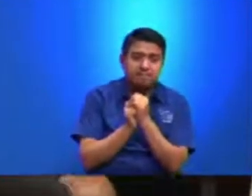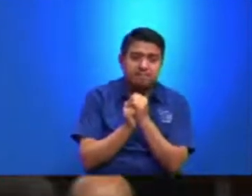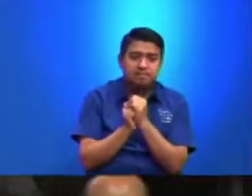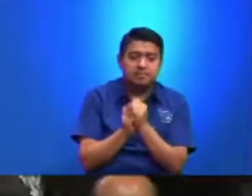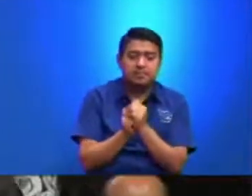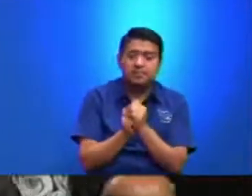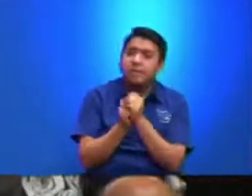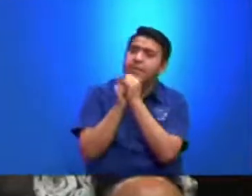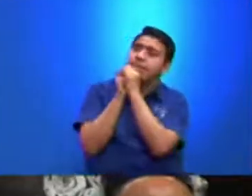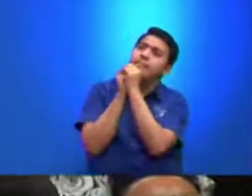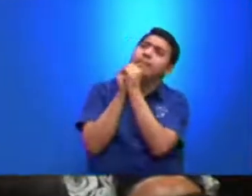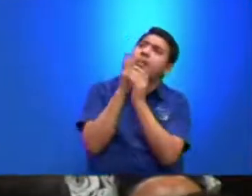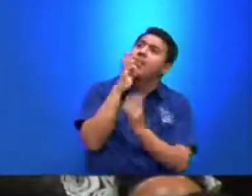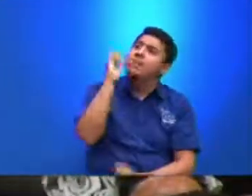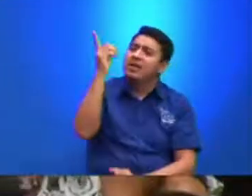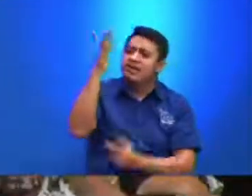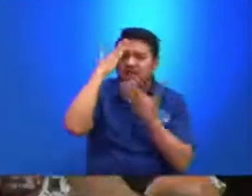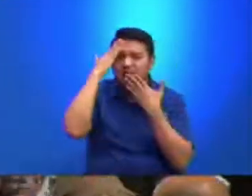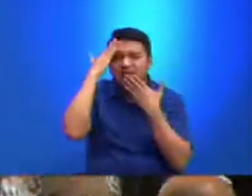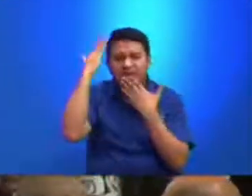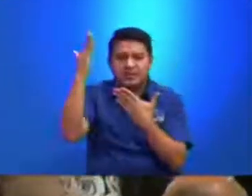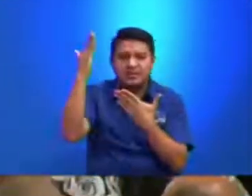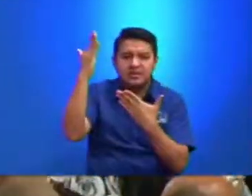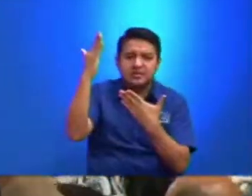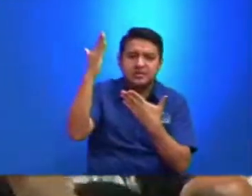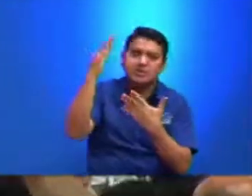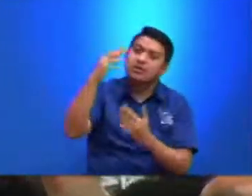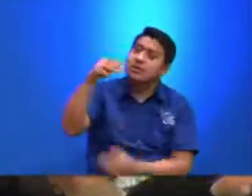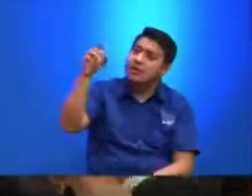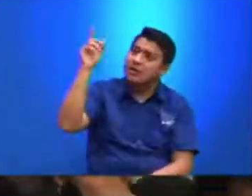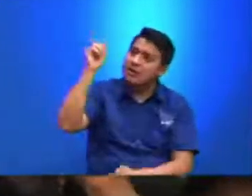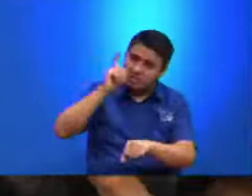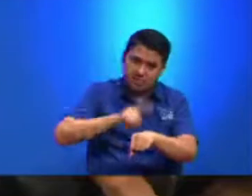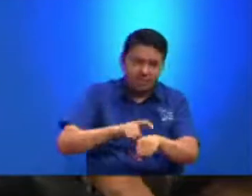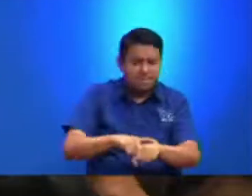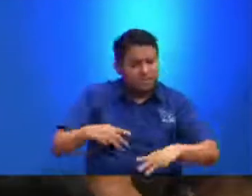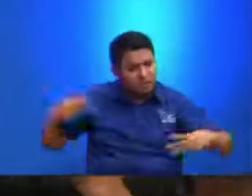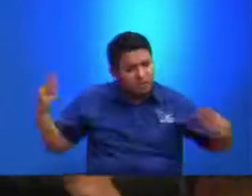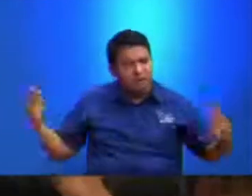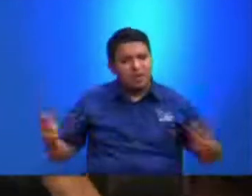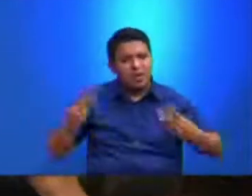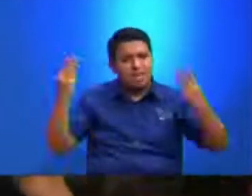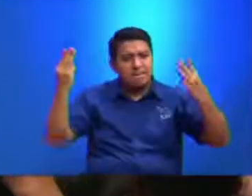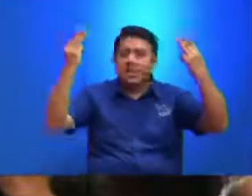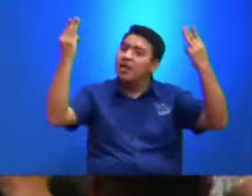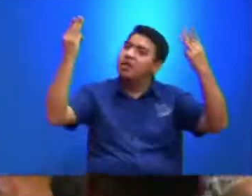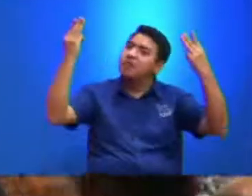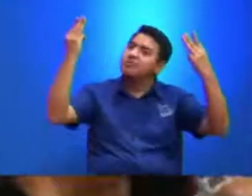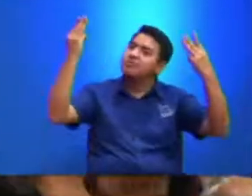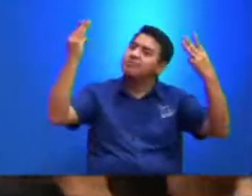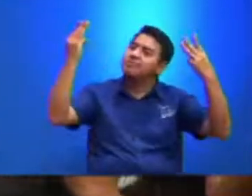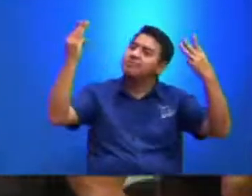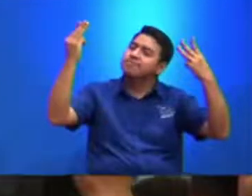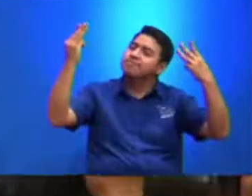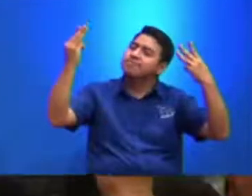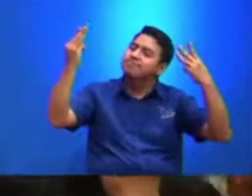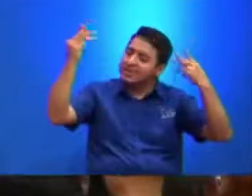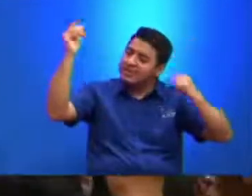Ok, Padre bendito, te damos gracias porque el tiempo de los milagros no ha pasado,